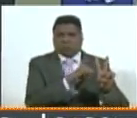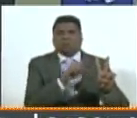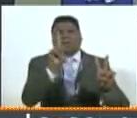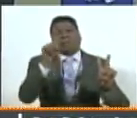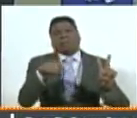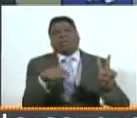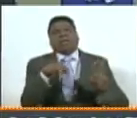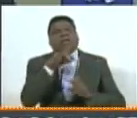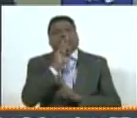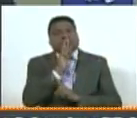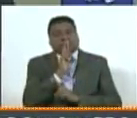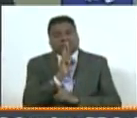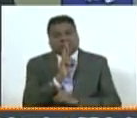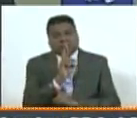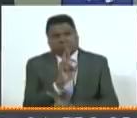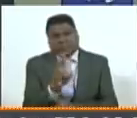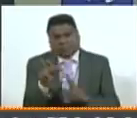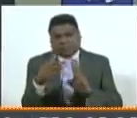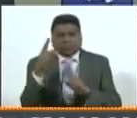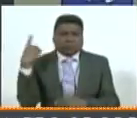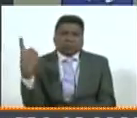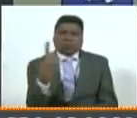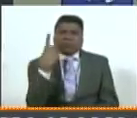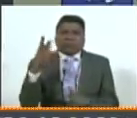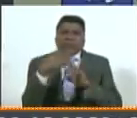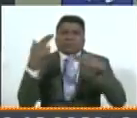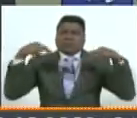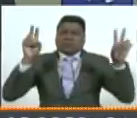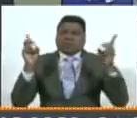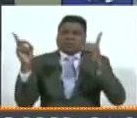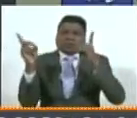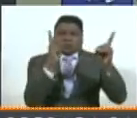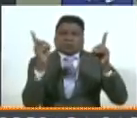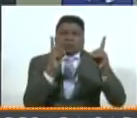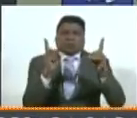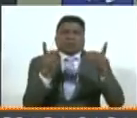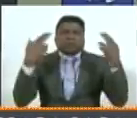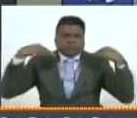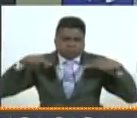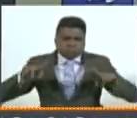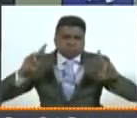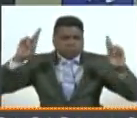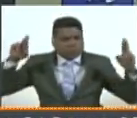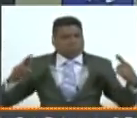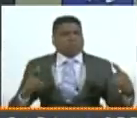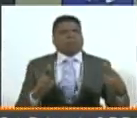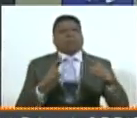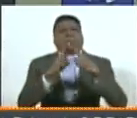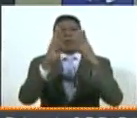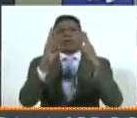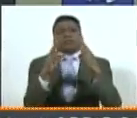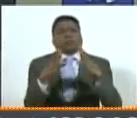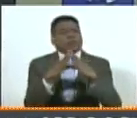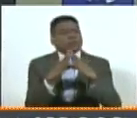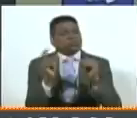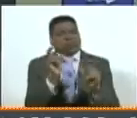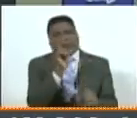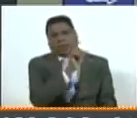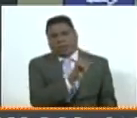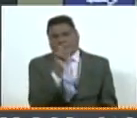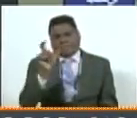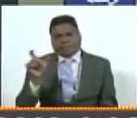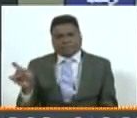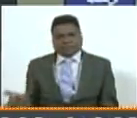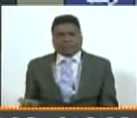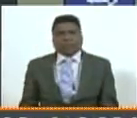encuentra en la paz el diálogo y el reencuentro entre las venezolanos las